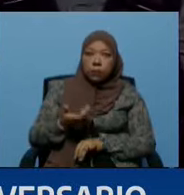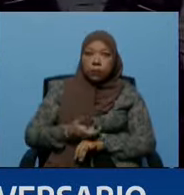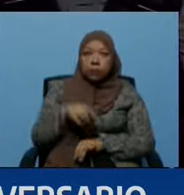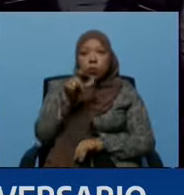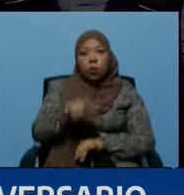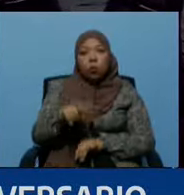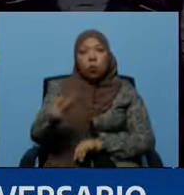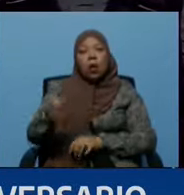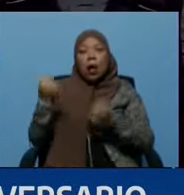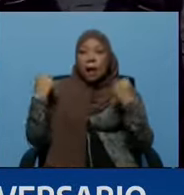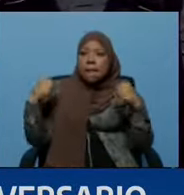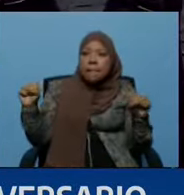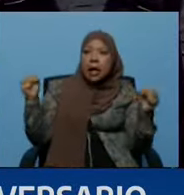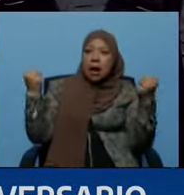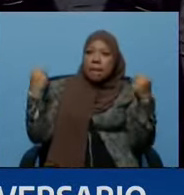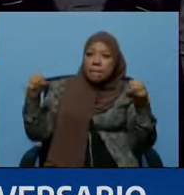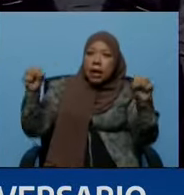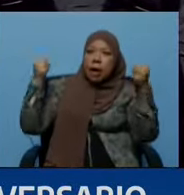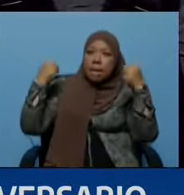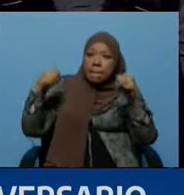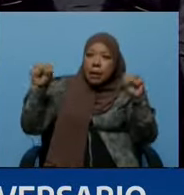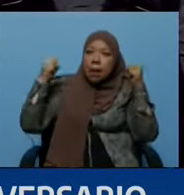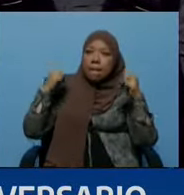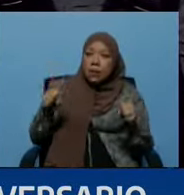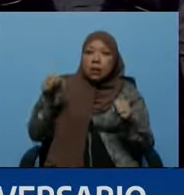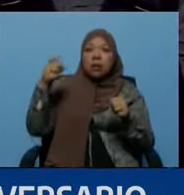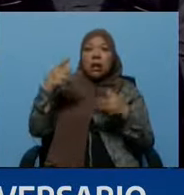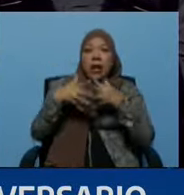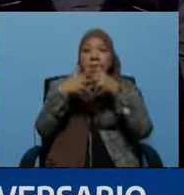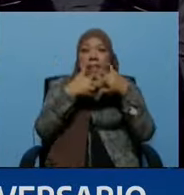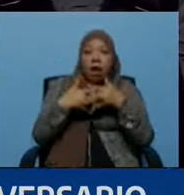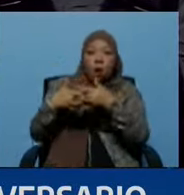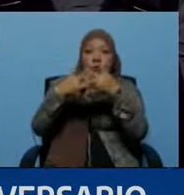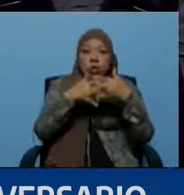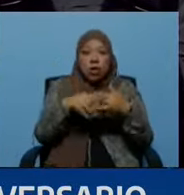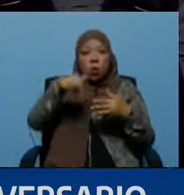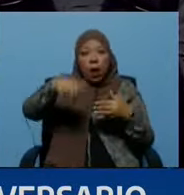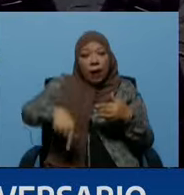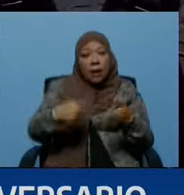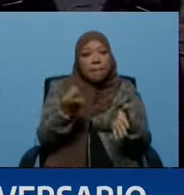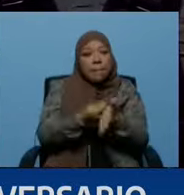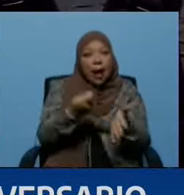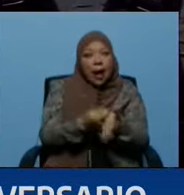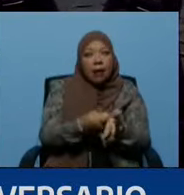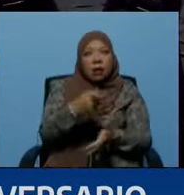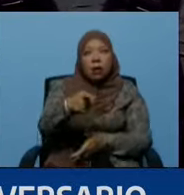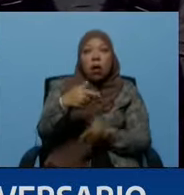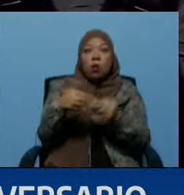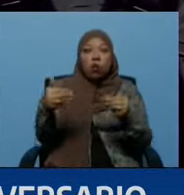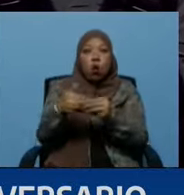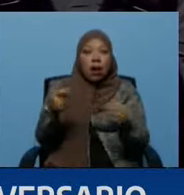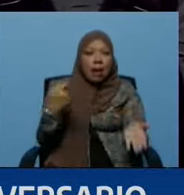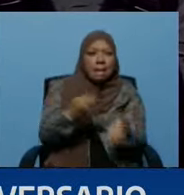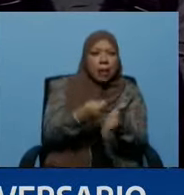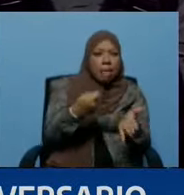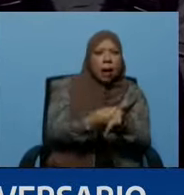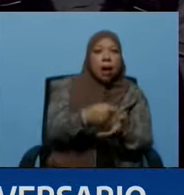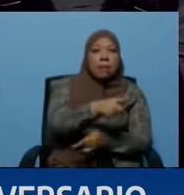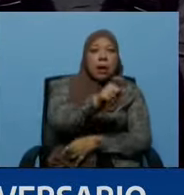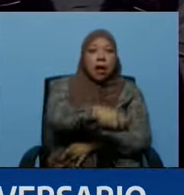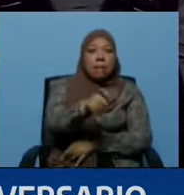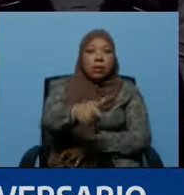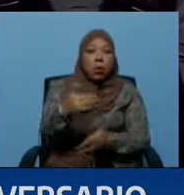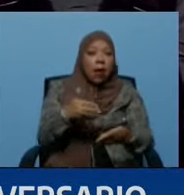criminales entrenados en el exterior, tarifados y comprados aquí para atacar hospitales,